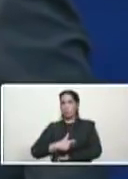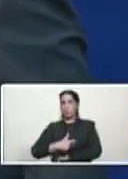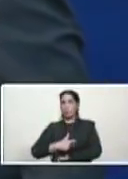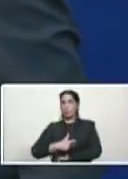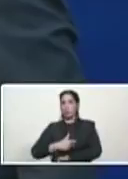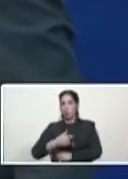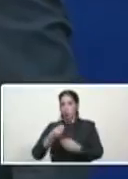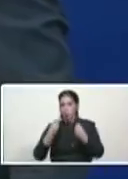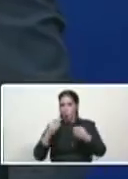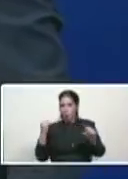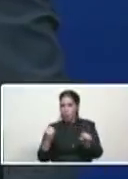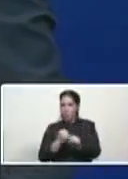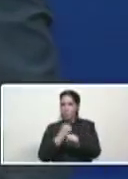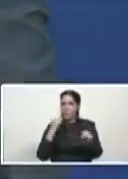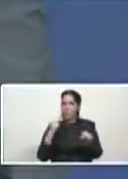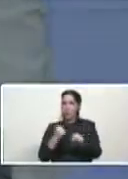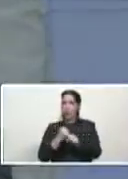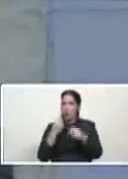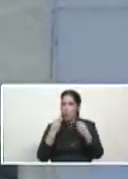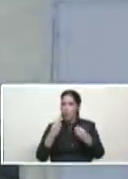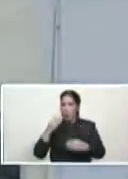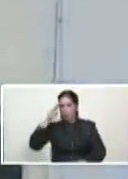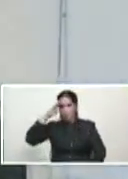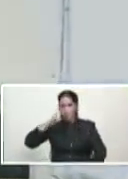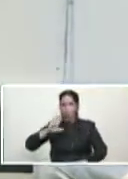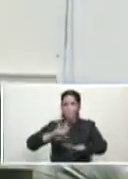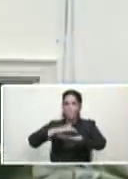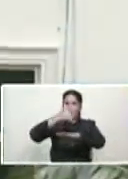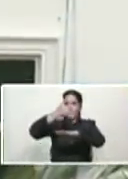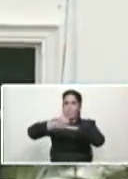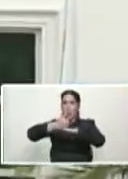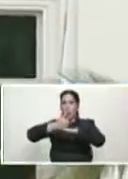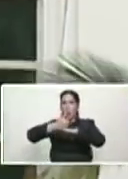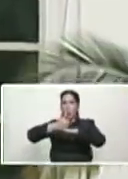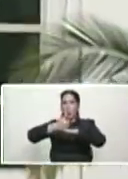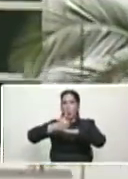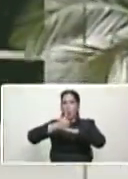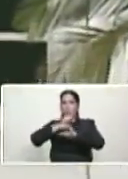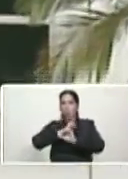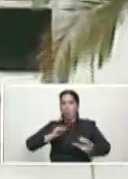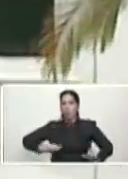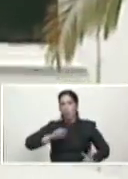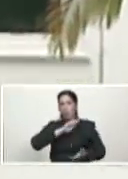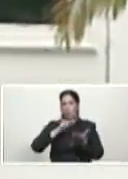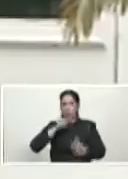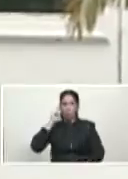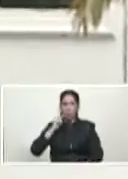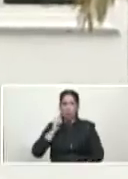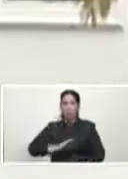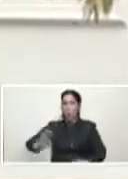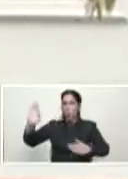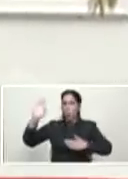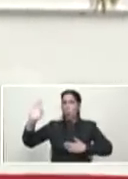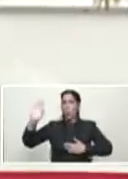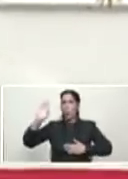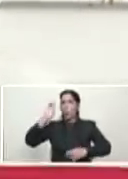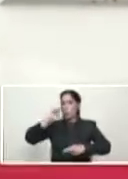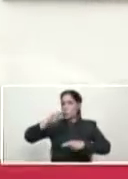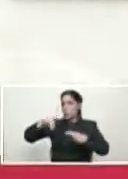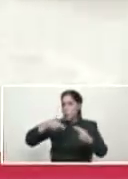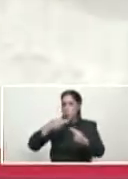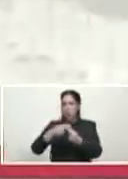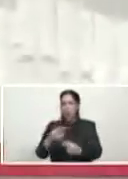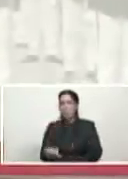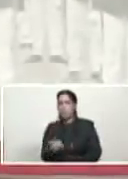como obrero, como comandante en jefe de la Fuerza Armada Nacional Bolivariana, les juro que jamás les